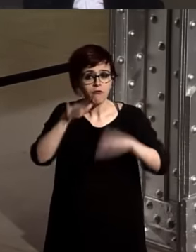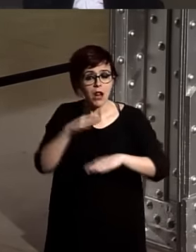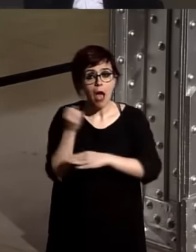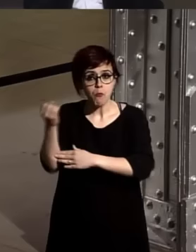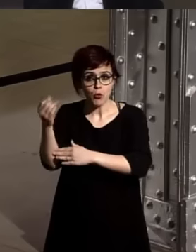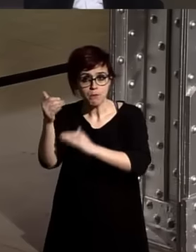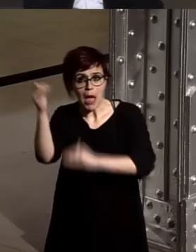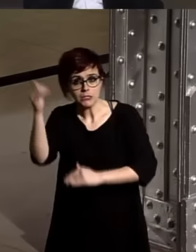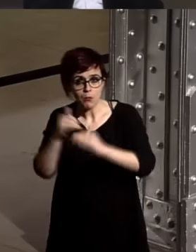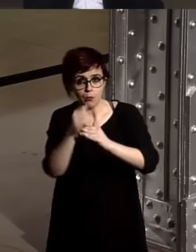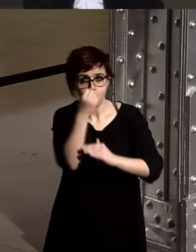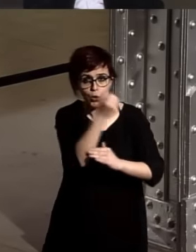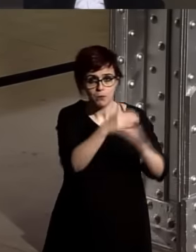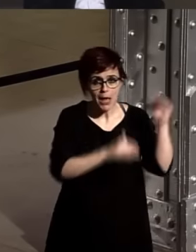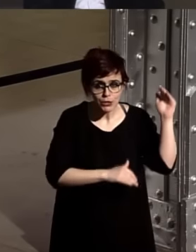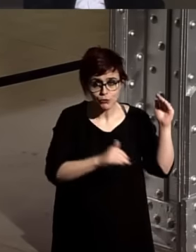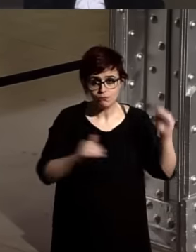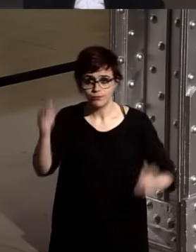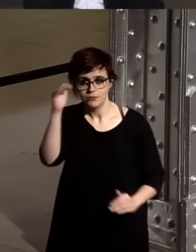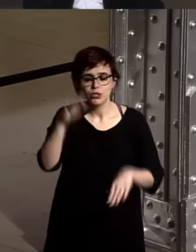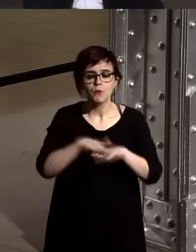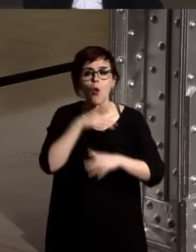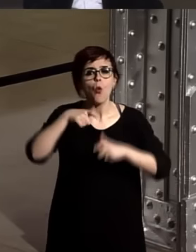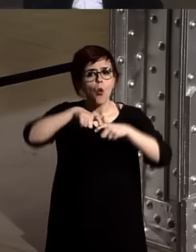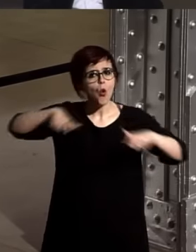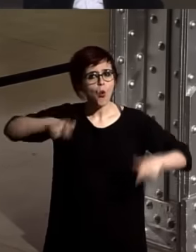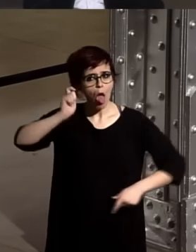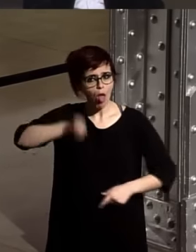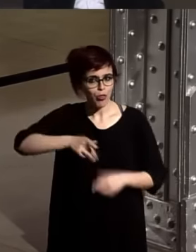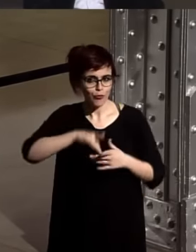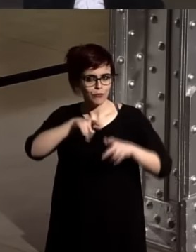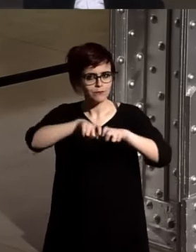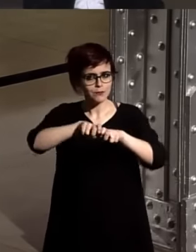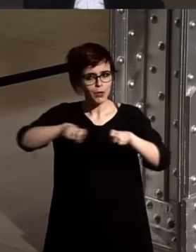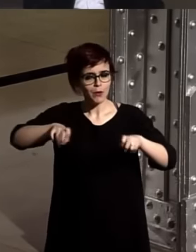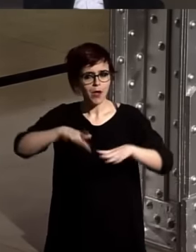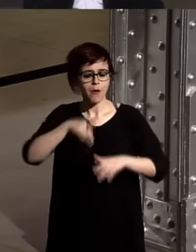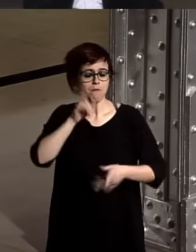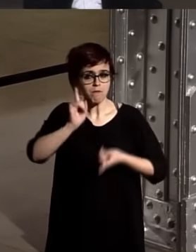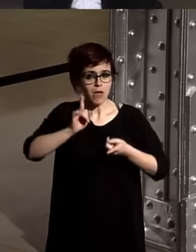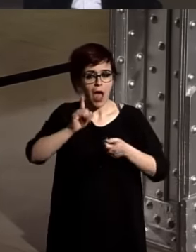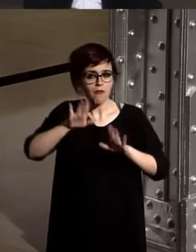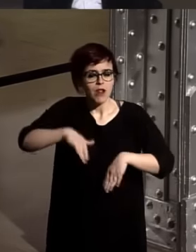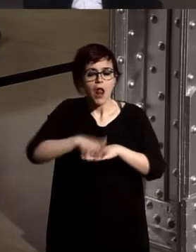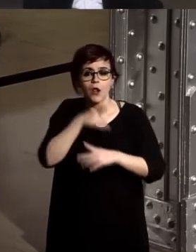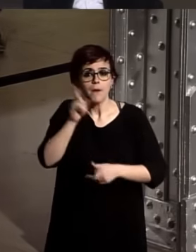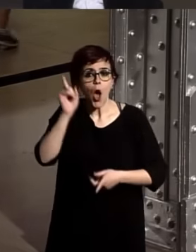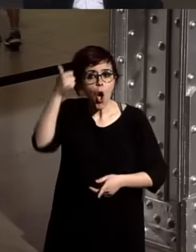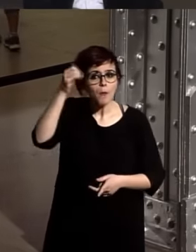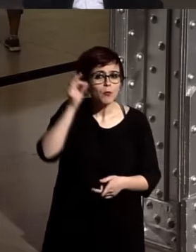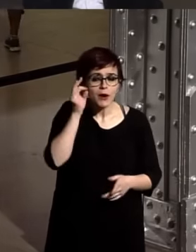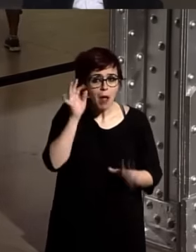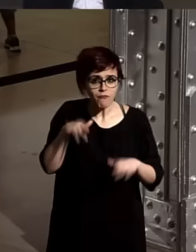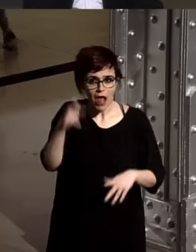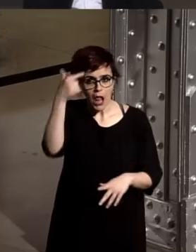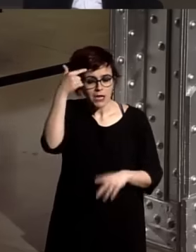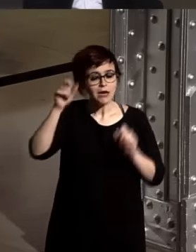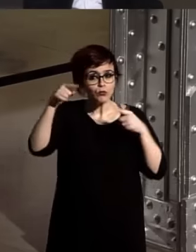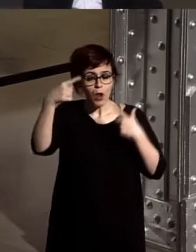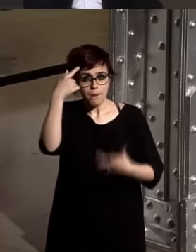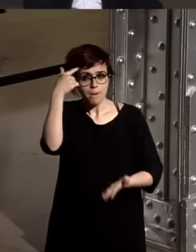al final Jurado compuesto por hombres y mujeres no las mujeres también sentimos como son sesgos inconscientes los tenemos tanto hombres como como